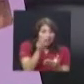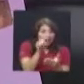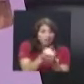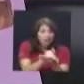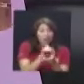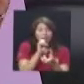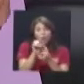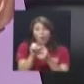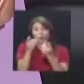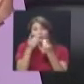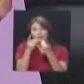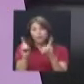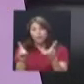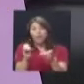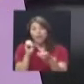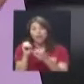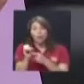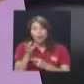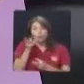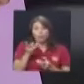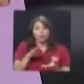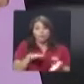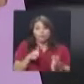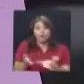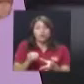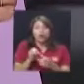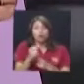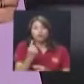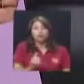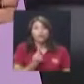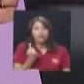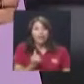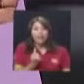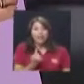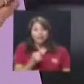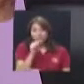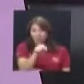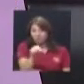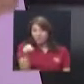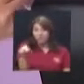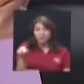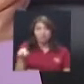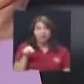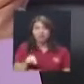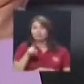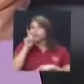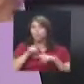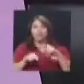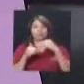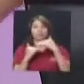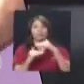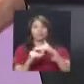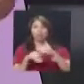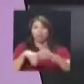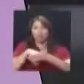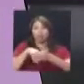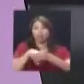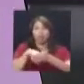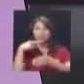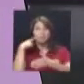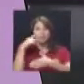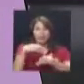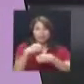sí o soltera estado civil no puede ser un condicionante para hacer uso de la técnica sino la